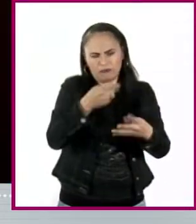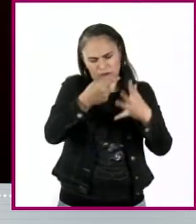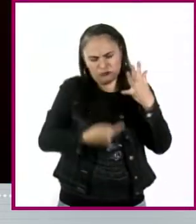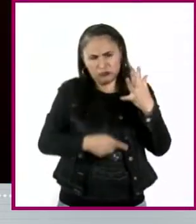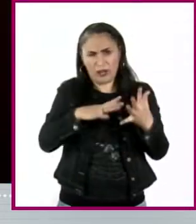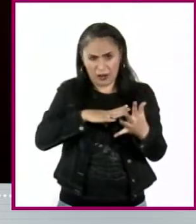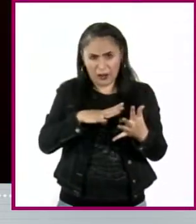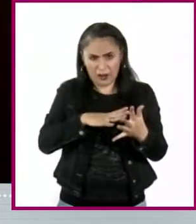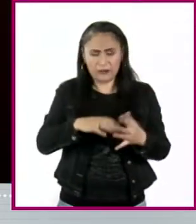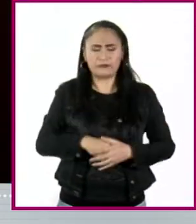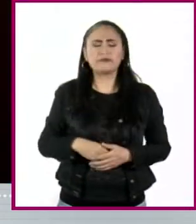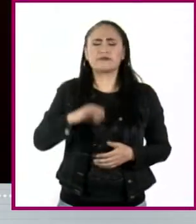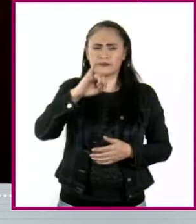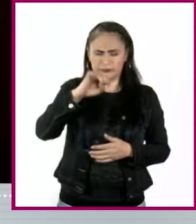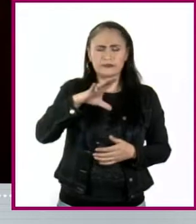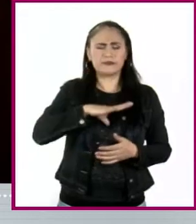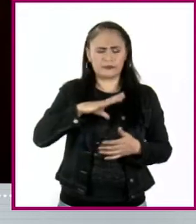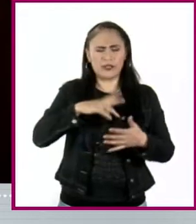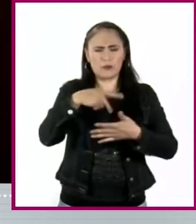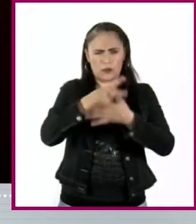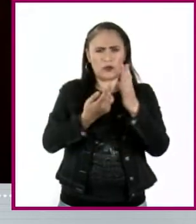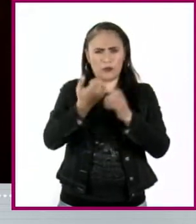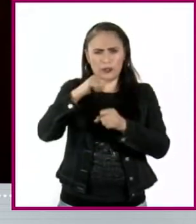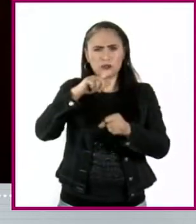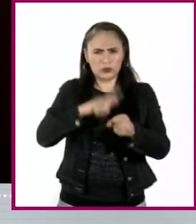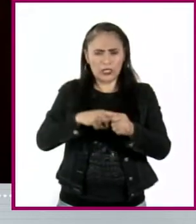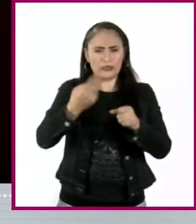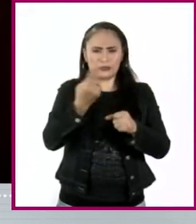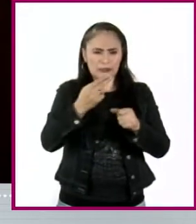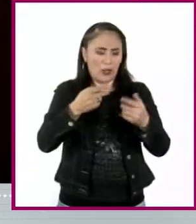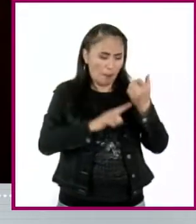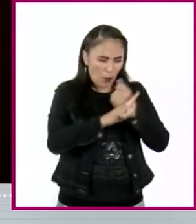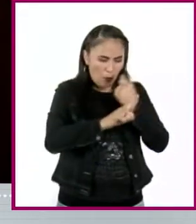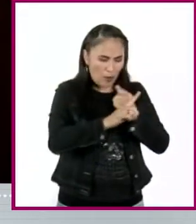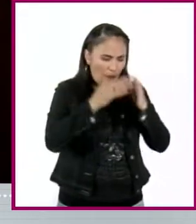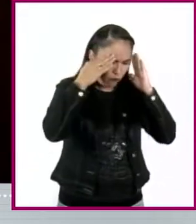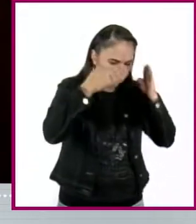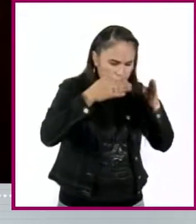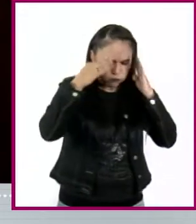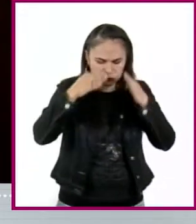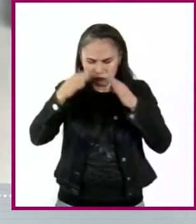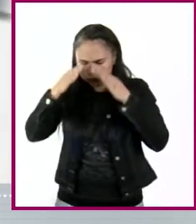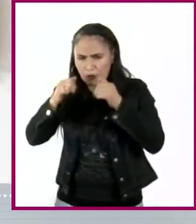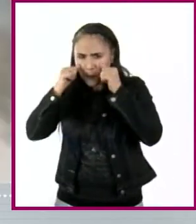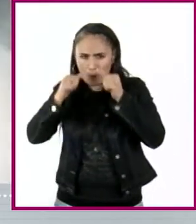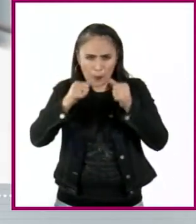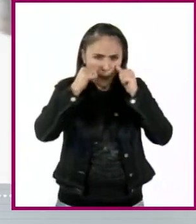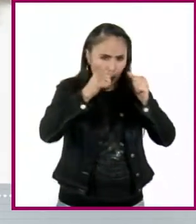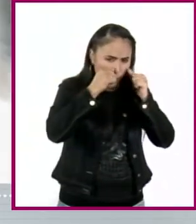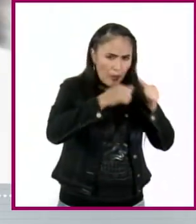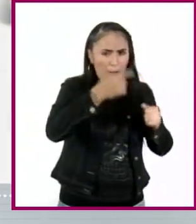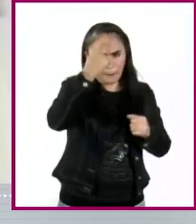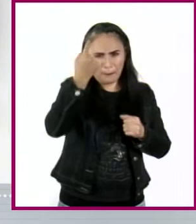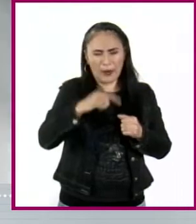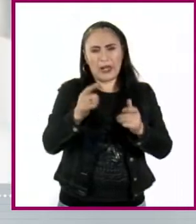varios programas sociales que buscan atender problemáticas muy específicas para grupos históricamente discriminados